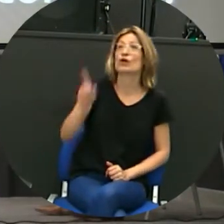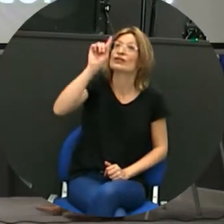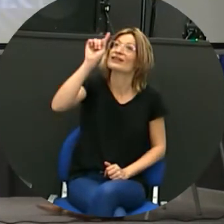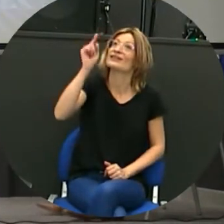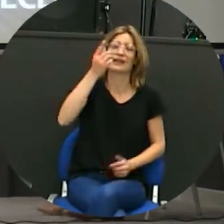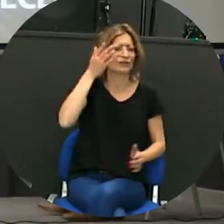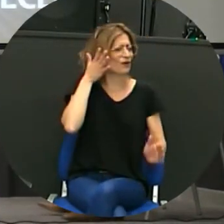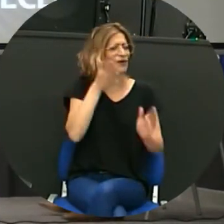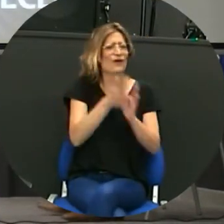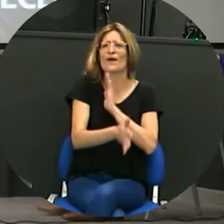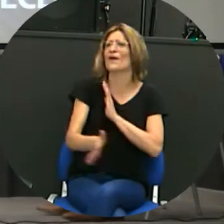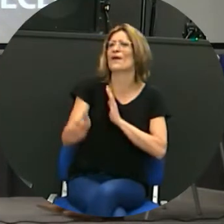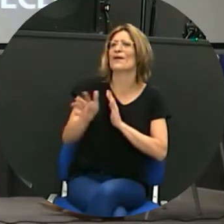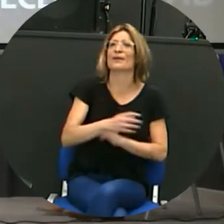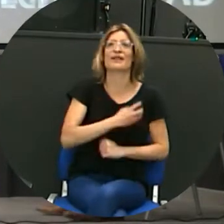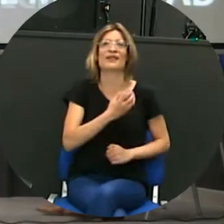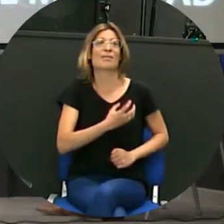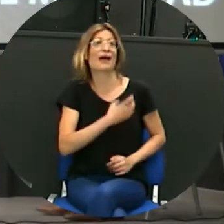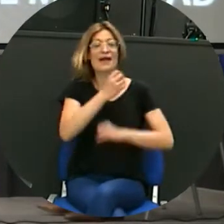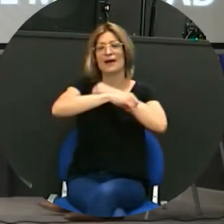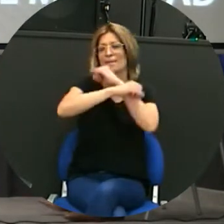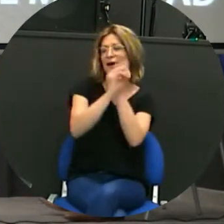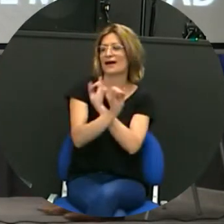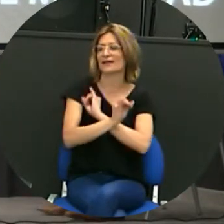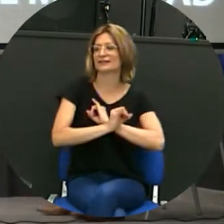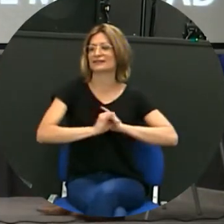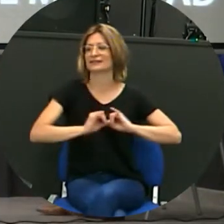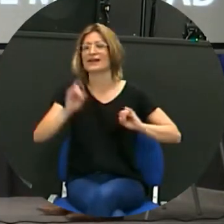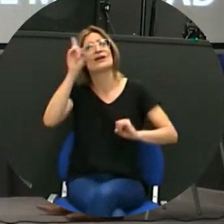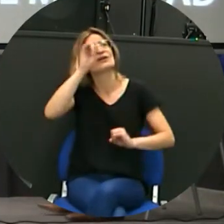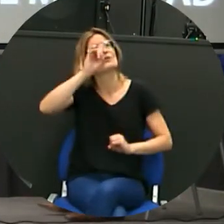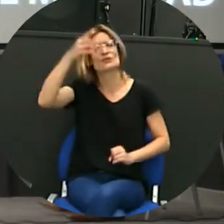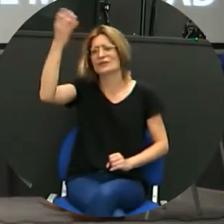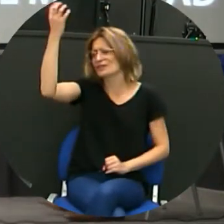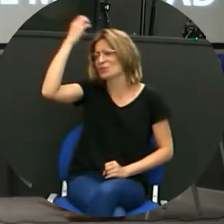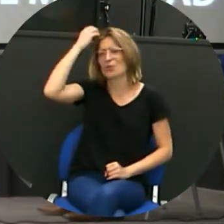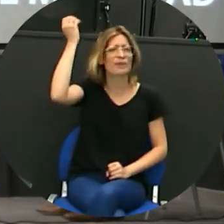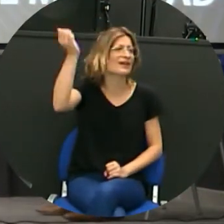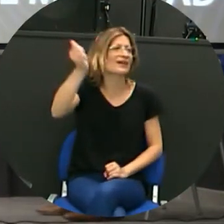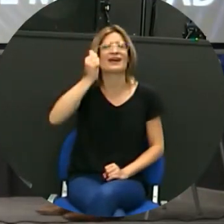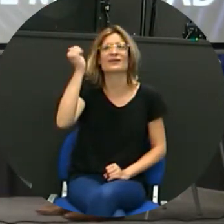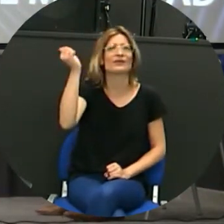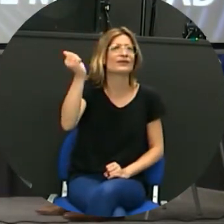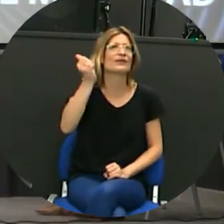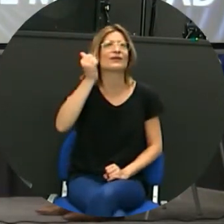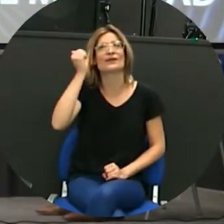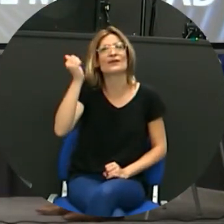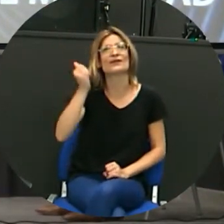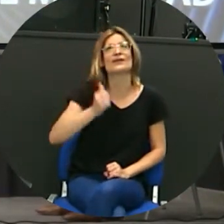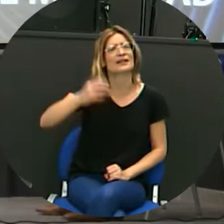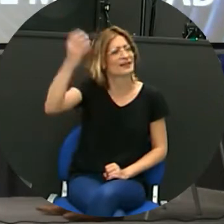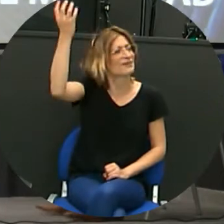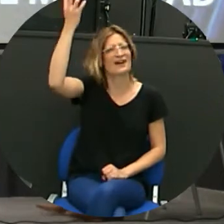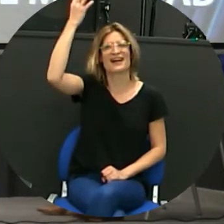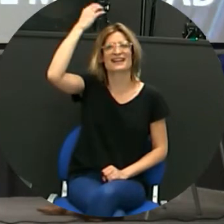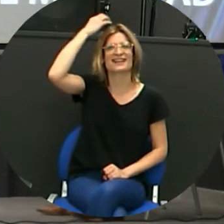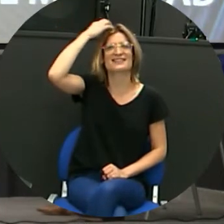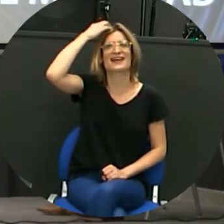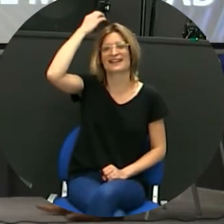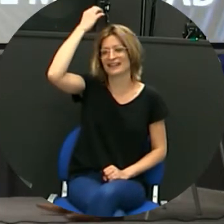Eres Dios eterno, Príncipe de Paz. Eres soberano, Rey